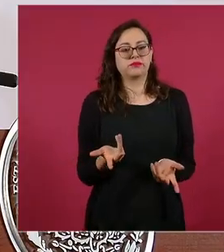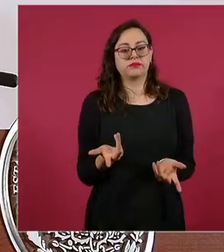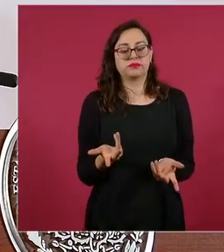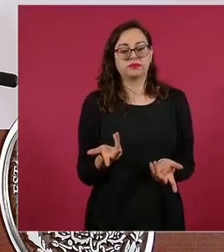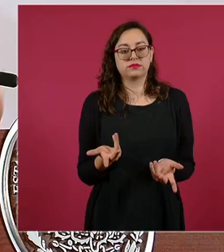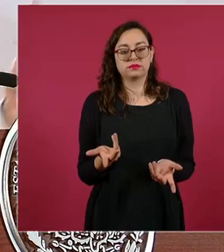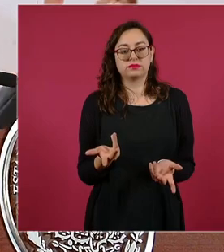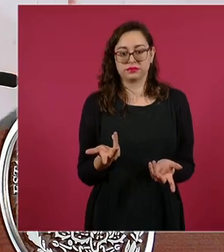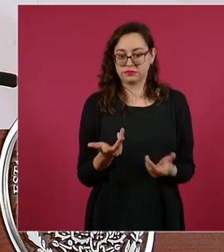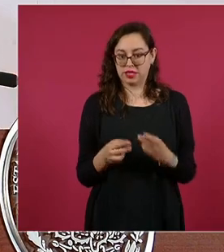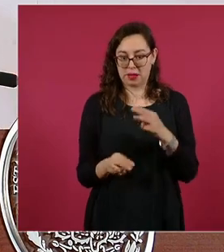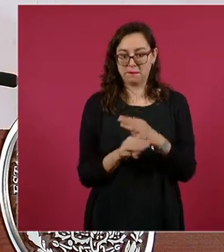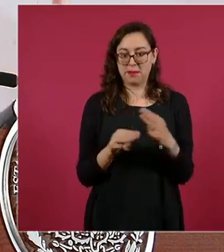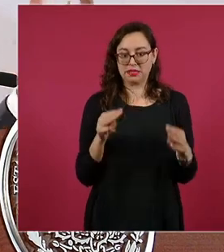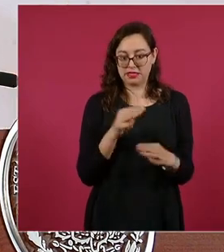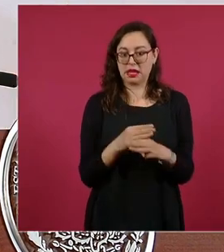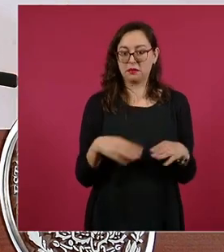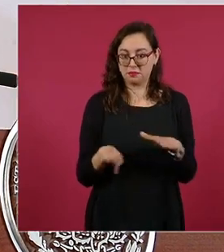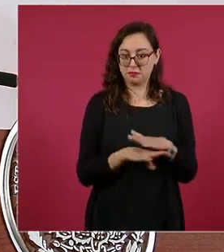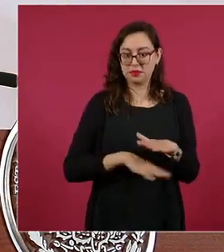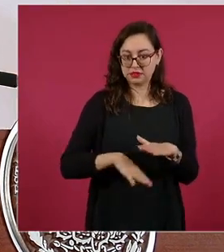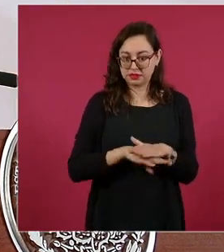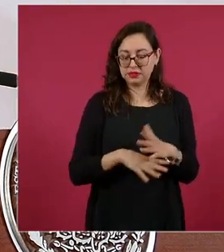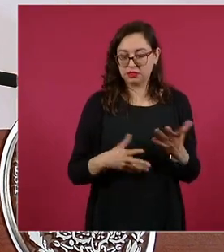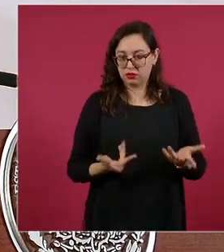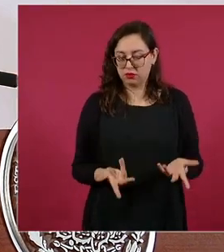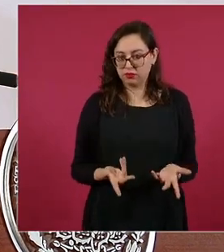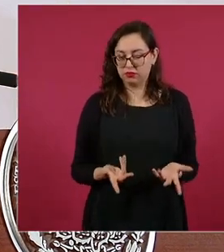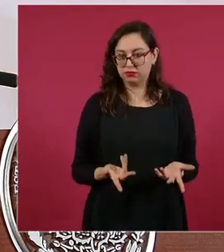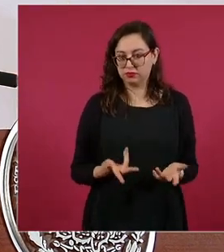pero también pueden resolver sobre